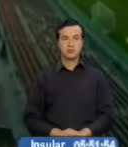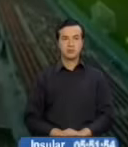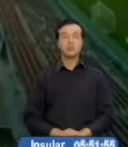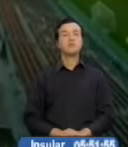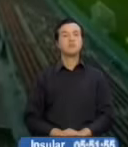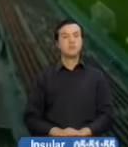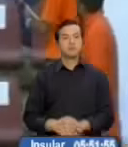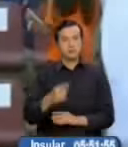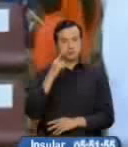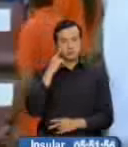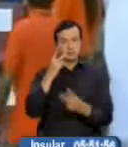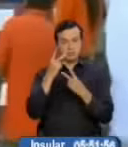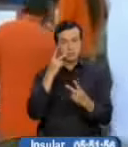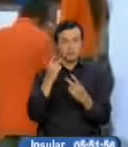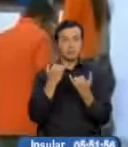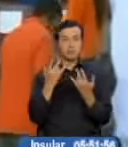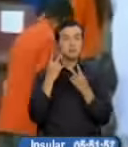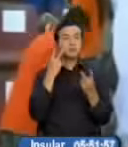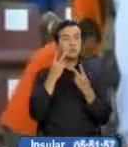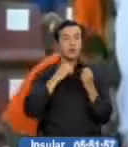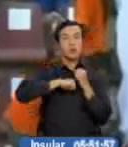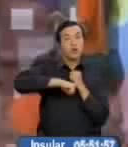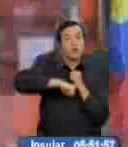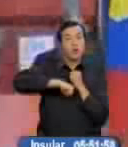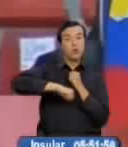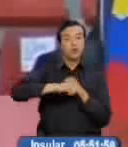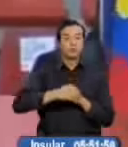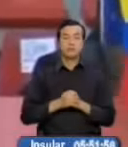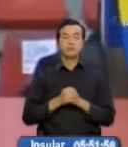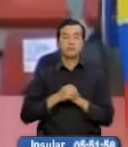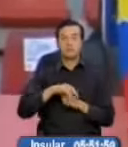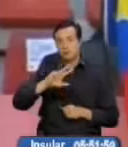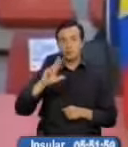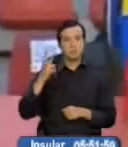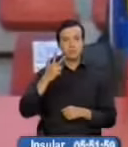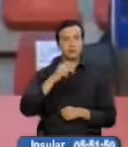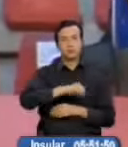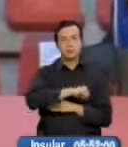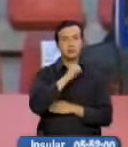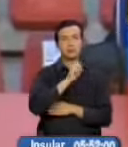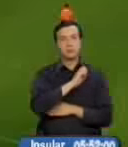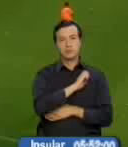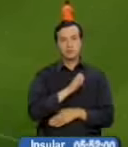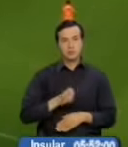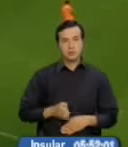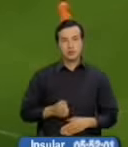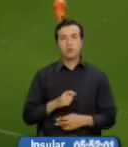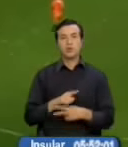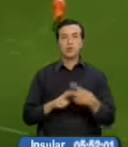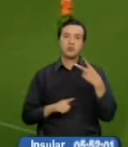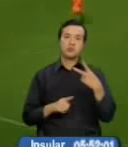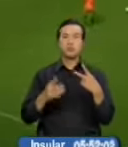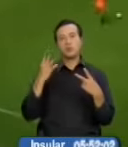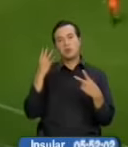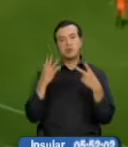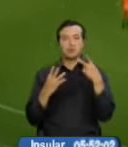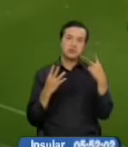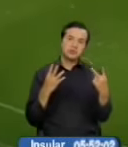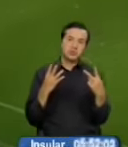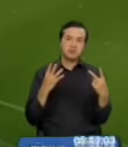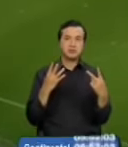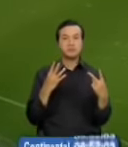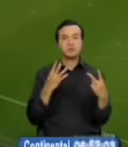Pongan atención, señores, que lo que viene a continuación son los goles del tricampeón ecuatoriano. Al menos dos de este 4-2, un resultado